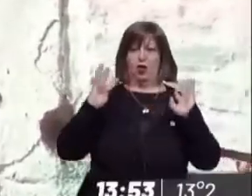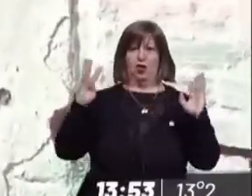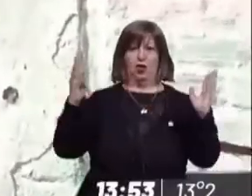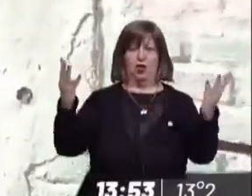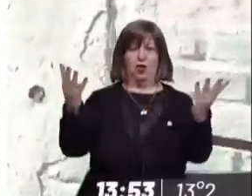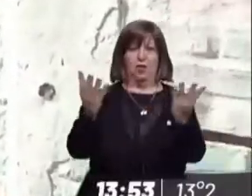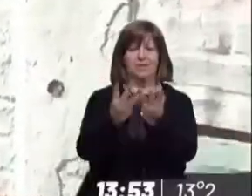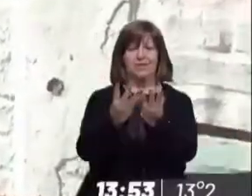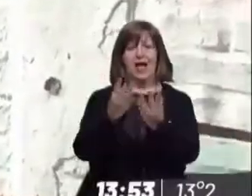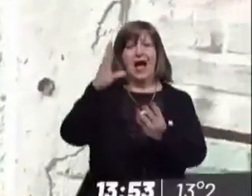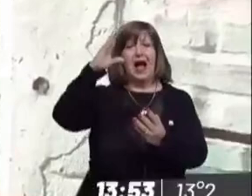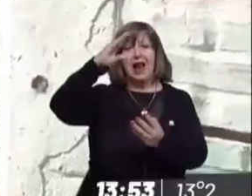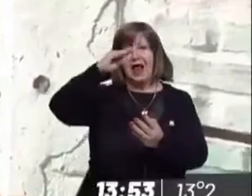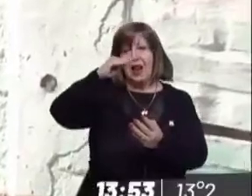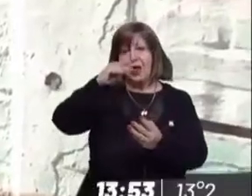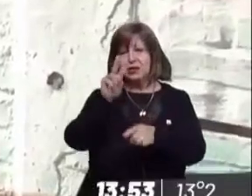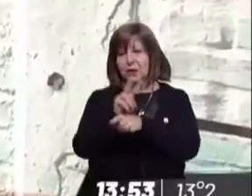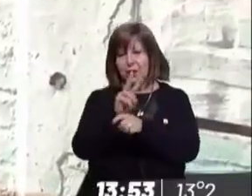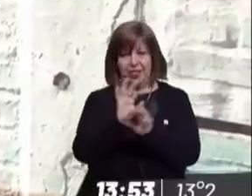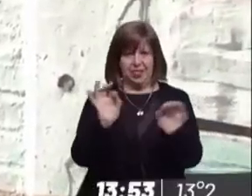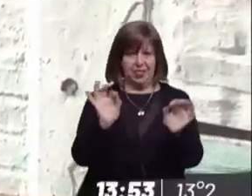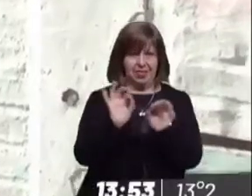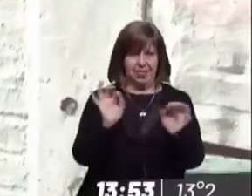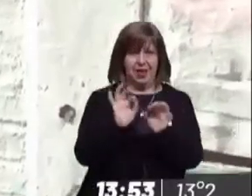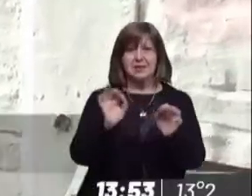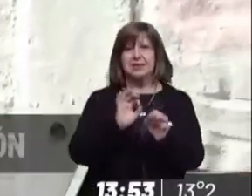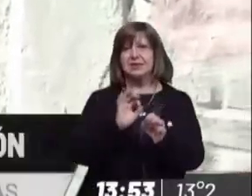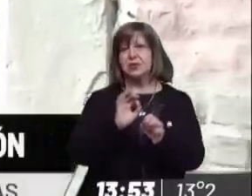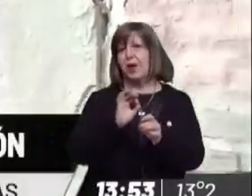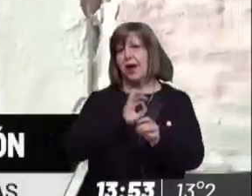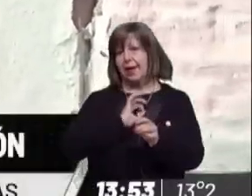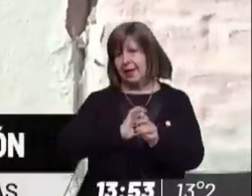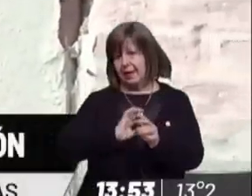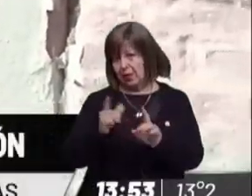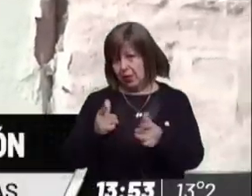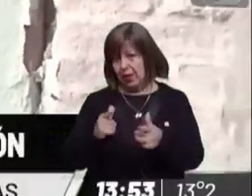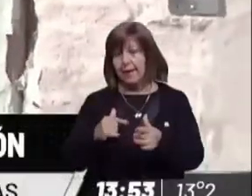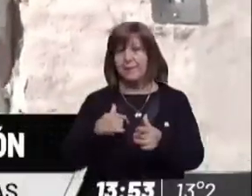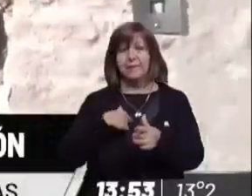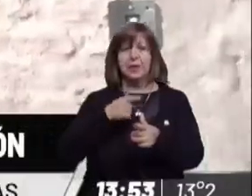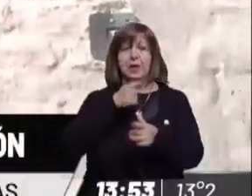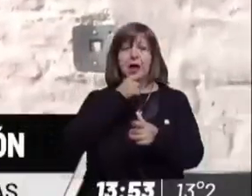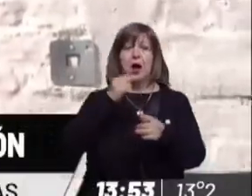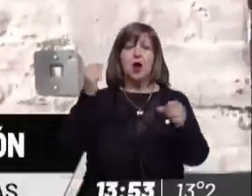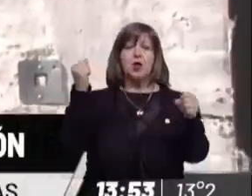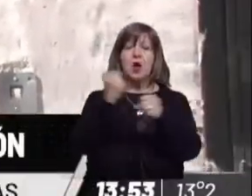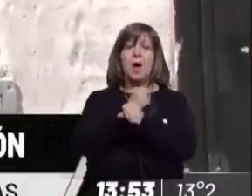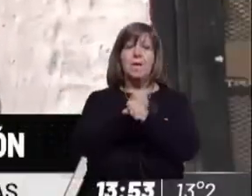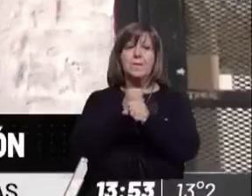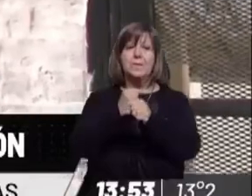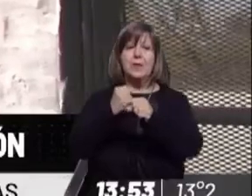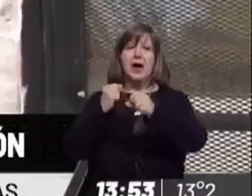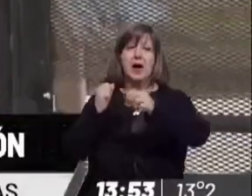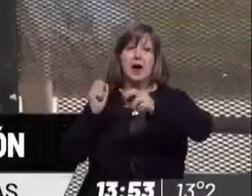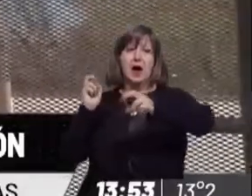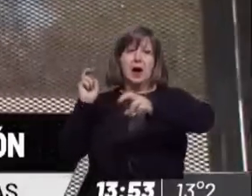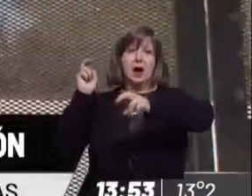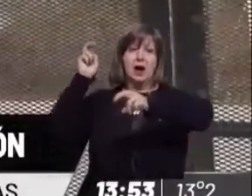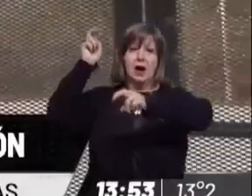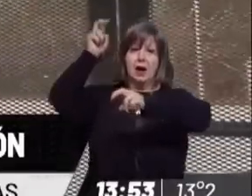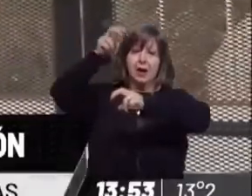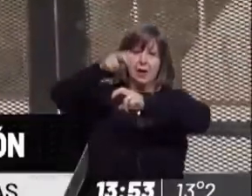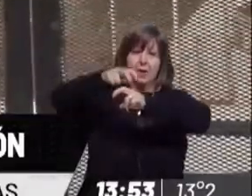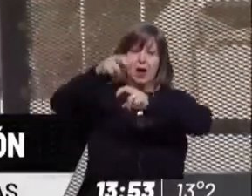hay sereno durante la noche aquí. Y ocurrió el tema de vandalismo. Lo que hicieron es romper. Es un hecho que no es entendible